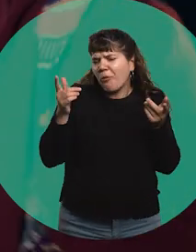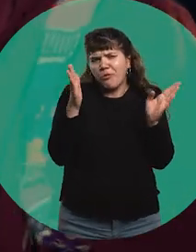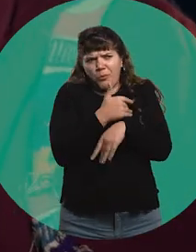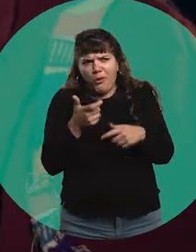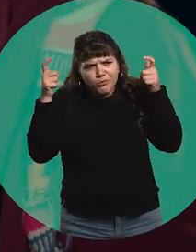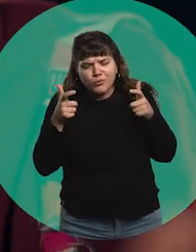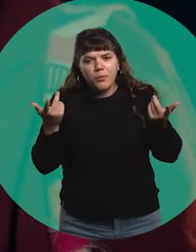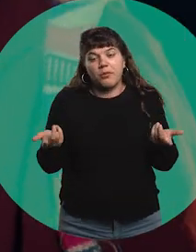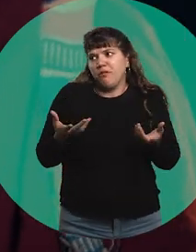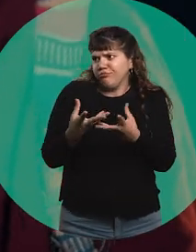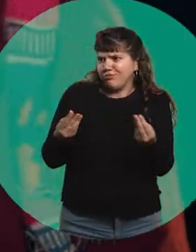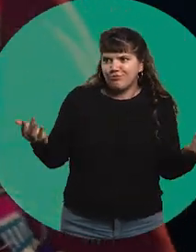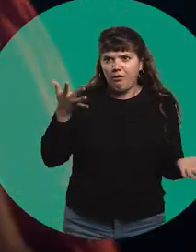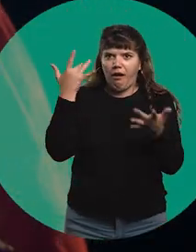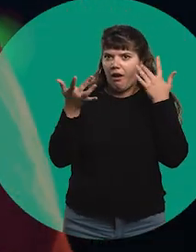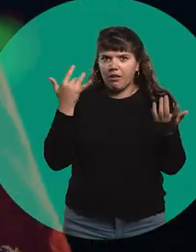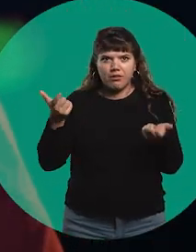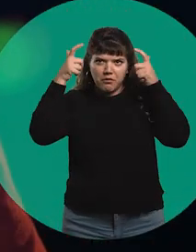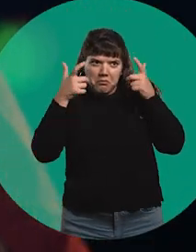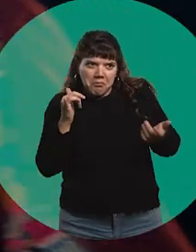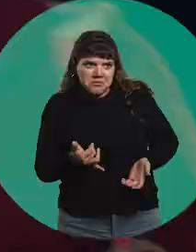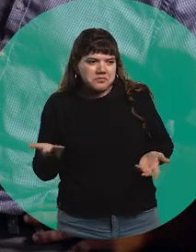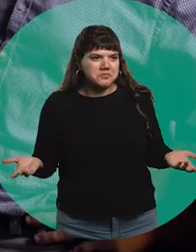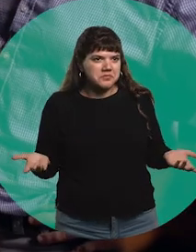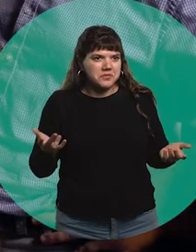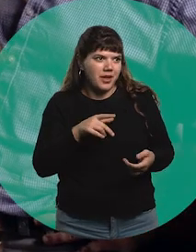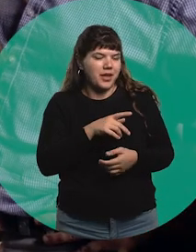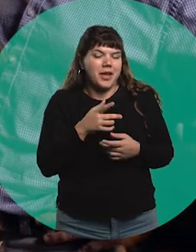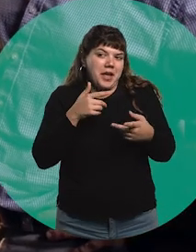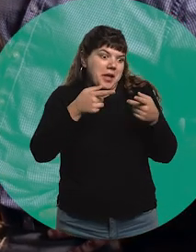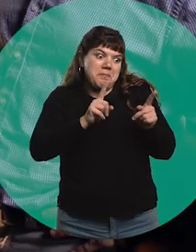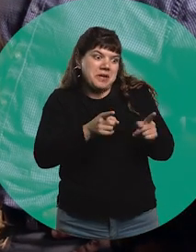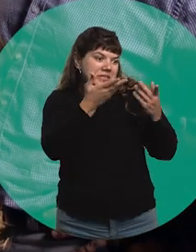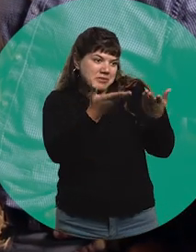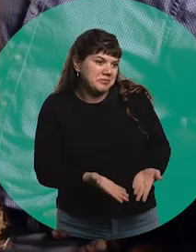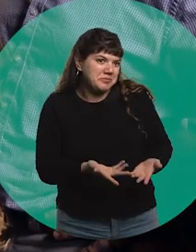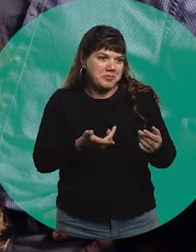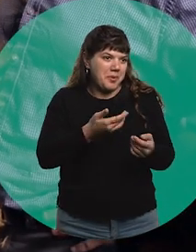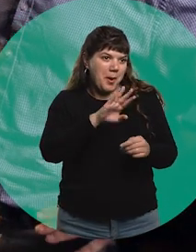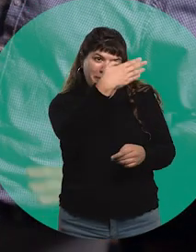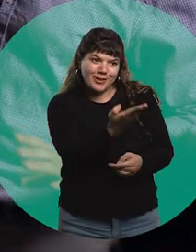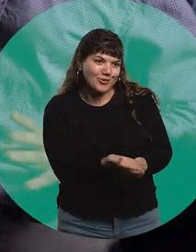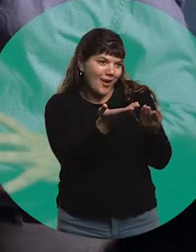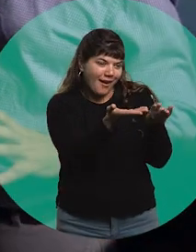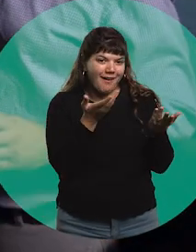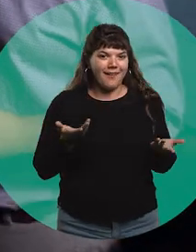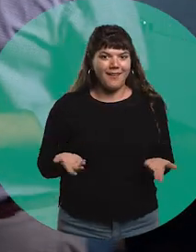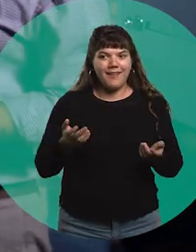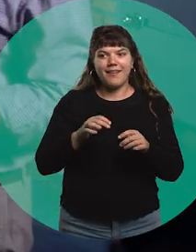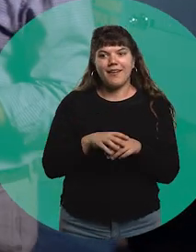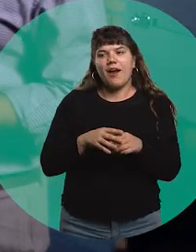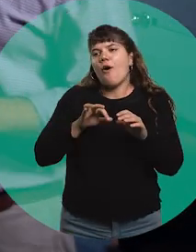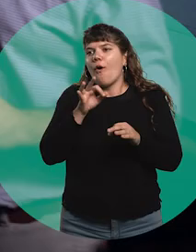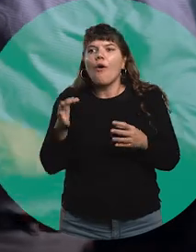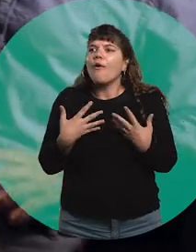No podés ir de sombrero. le digo, mirá, hay muchos artistas que salen de gorra de sombrero. Obvio. Que las no, porque es parte de mí. Es parte de... ¿Pero qué es? ¿Un personaje o